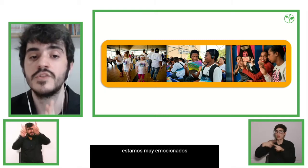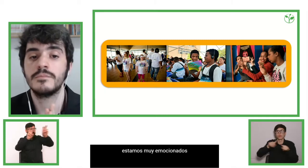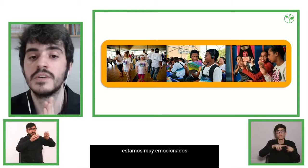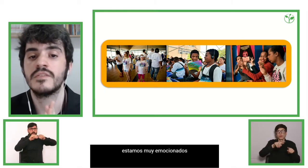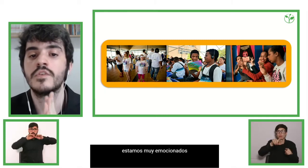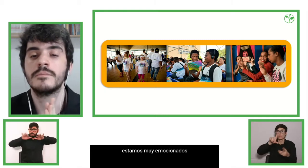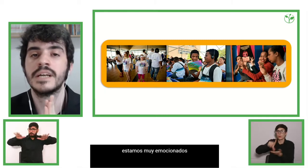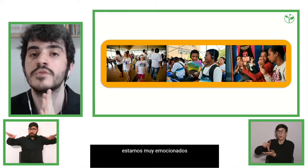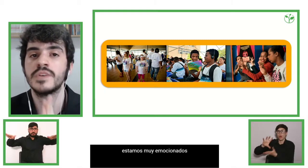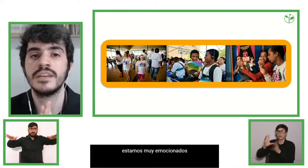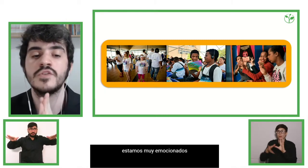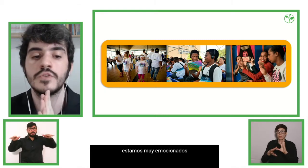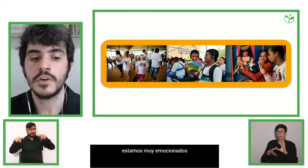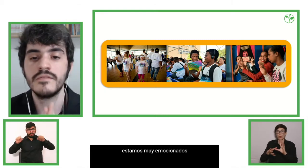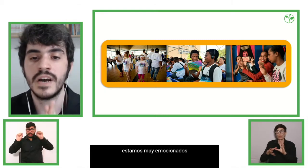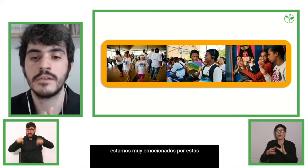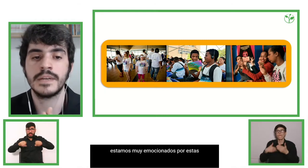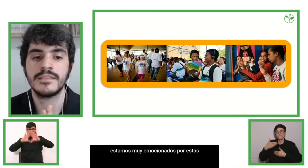Entonces,